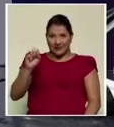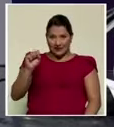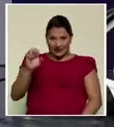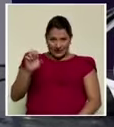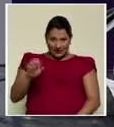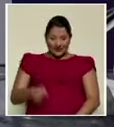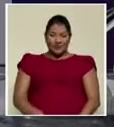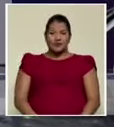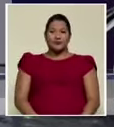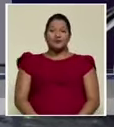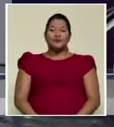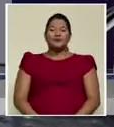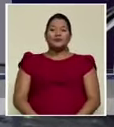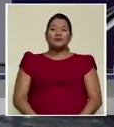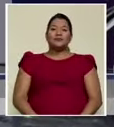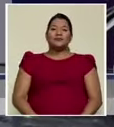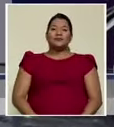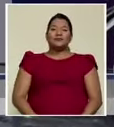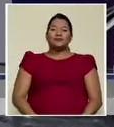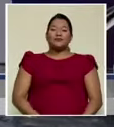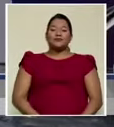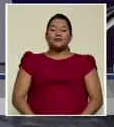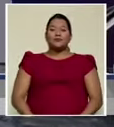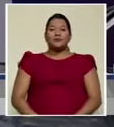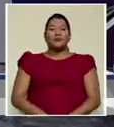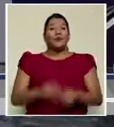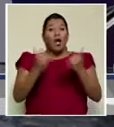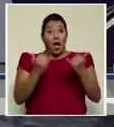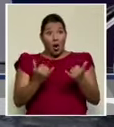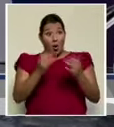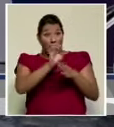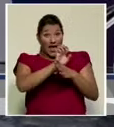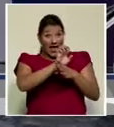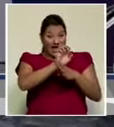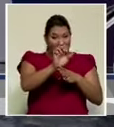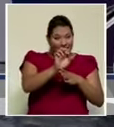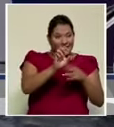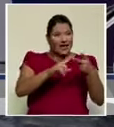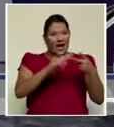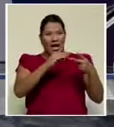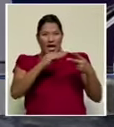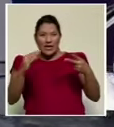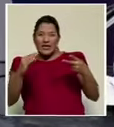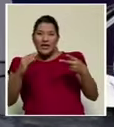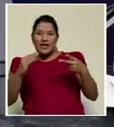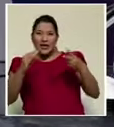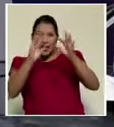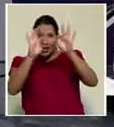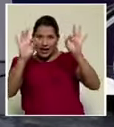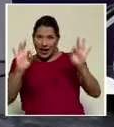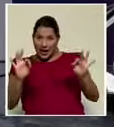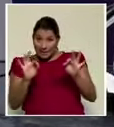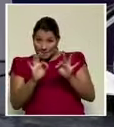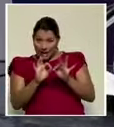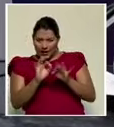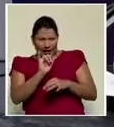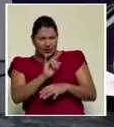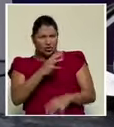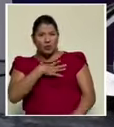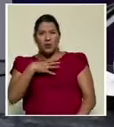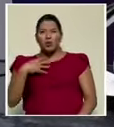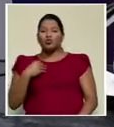doña Eugenia. La ética y la estética, planteaba Gustavo Román, me encantó esto,